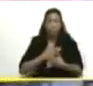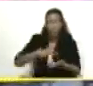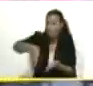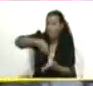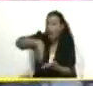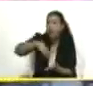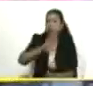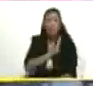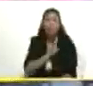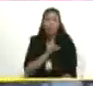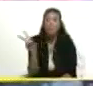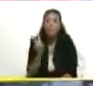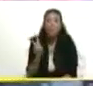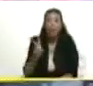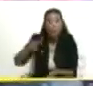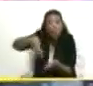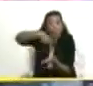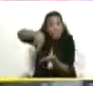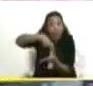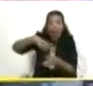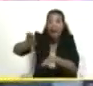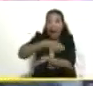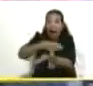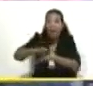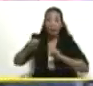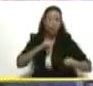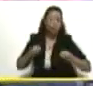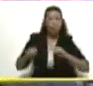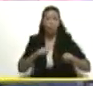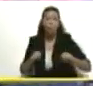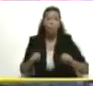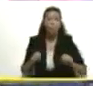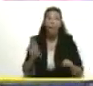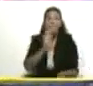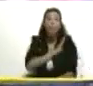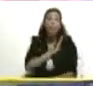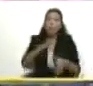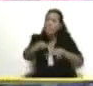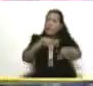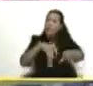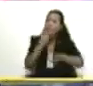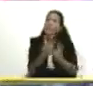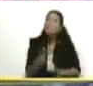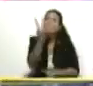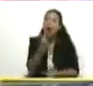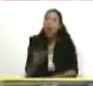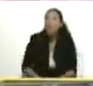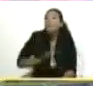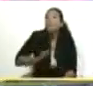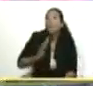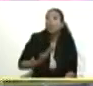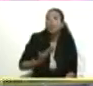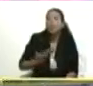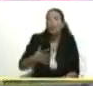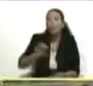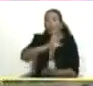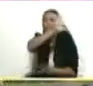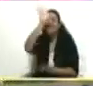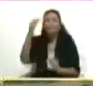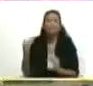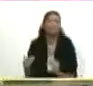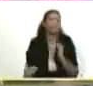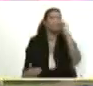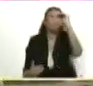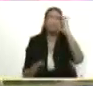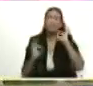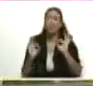baile, porque el baile, el canto y el ritmo de Venezuela vale más que todos los bailes, cantos y ritmos del mundo. Y tienen que